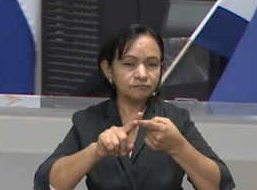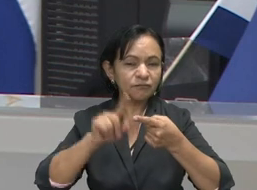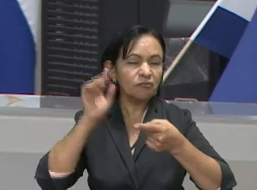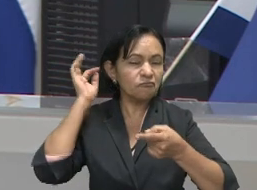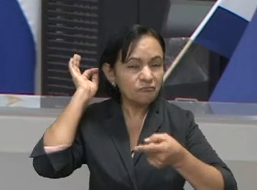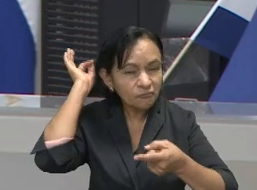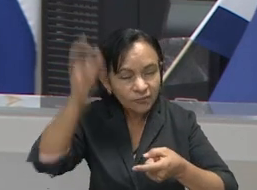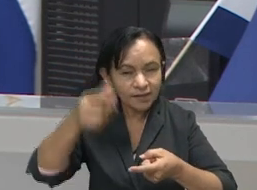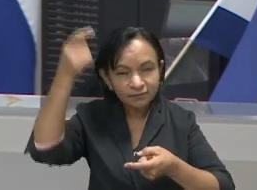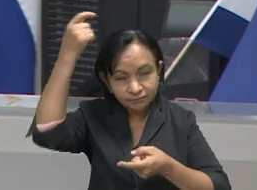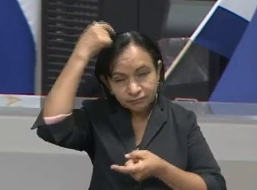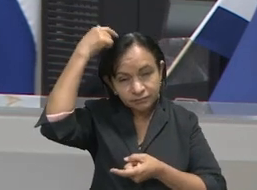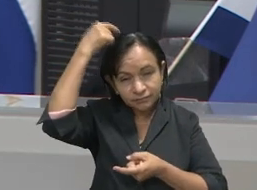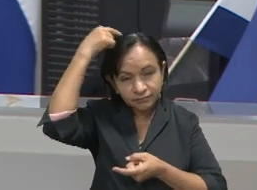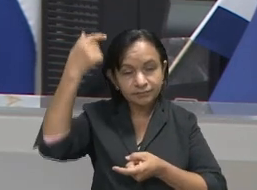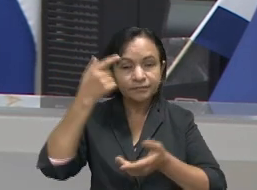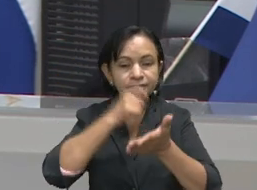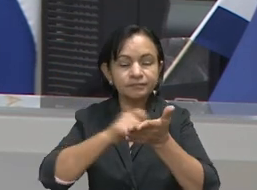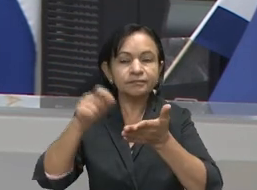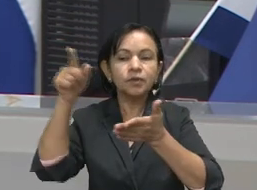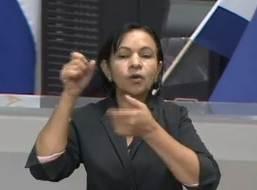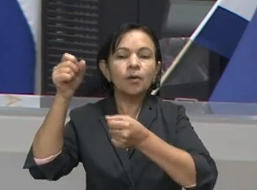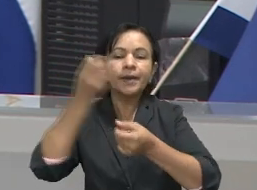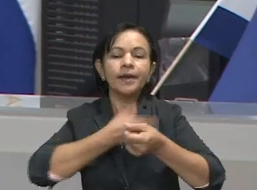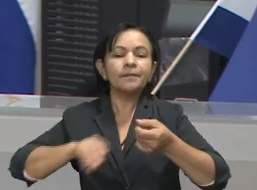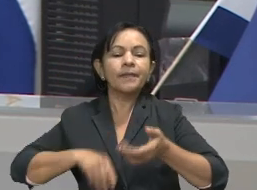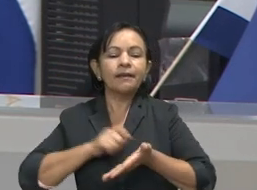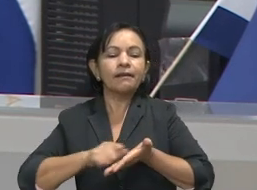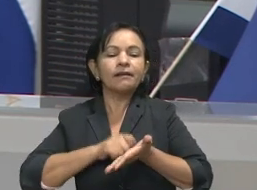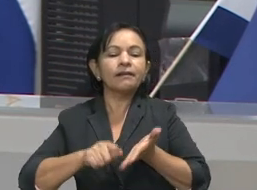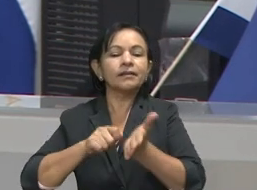hipócrita, porque fue escrita por los vencedores.